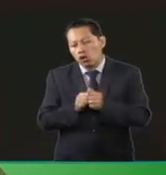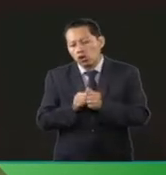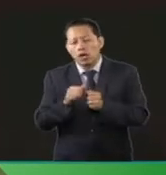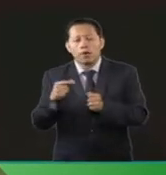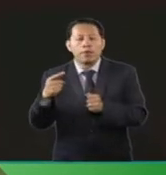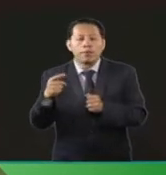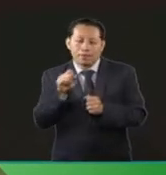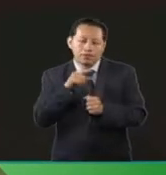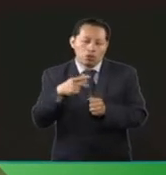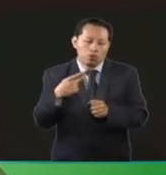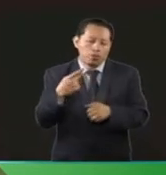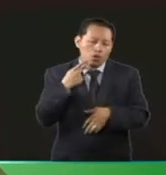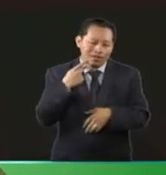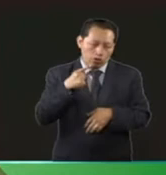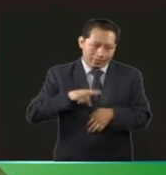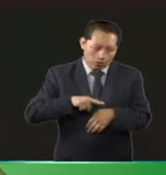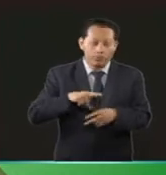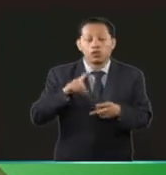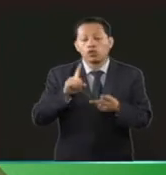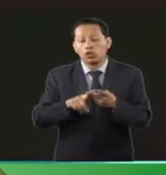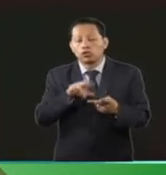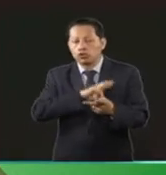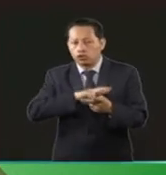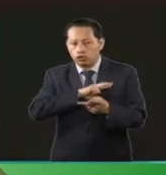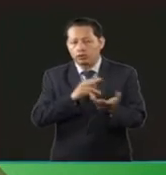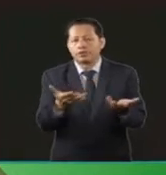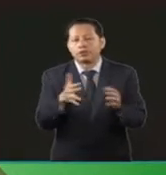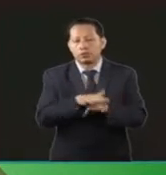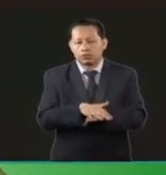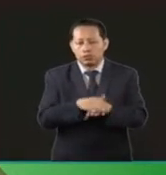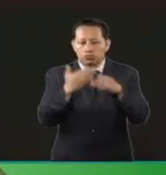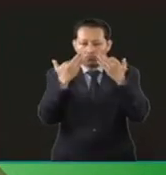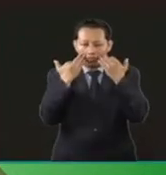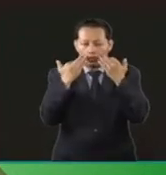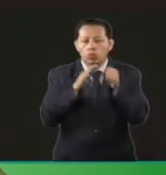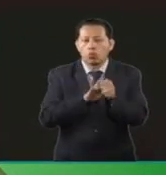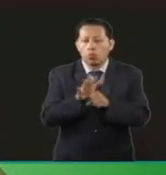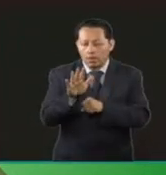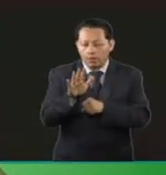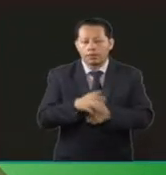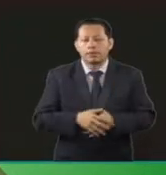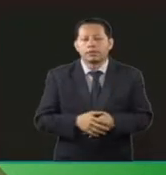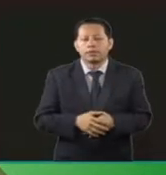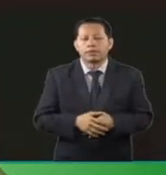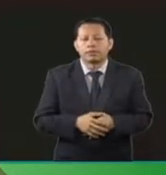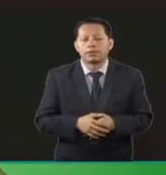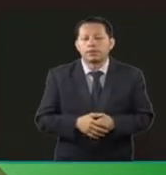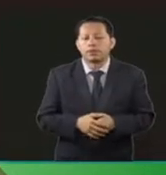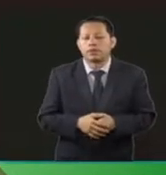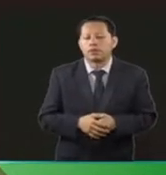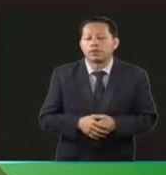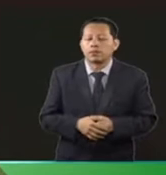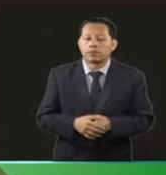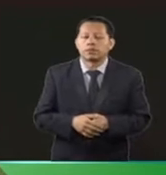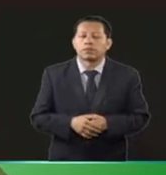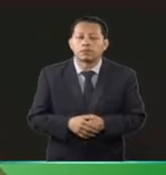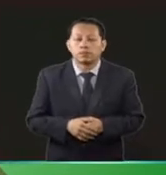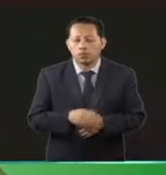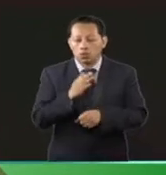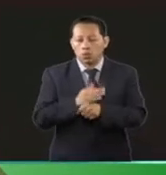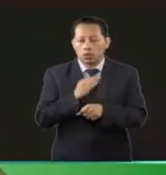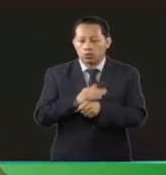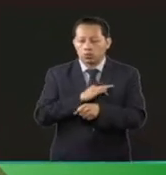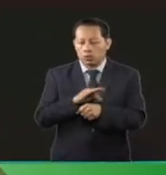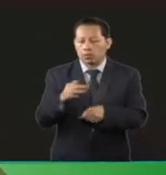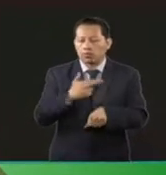política pública como de la iniciativa privada estamos hoy viviendo un